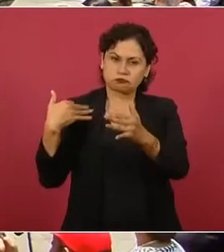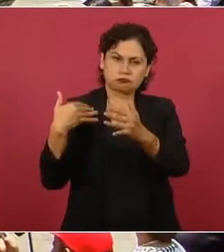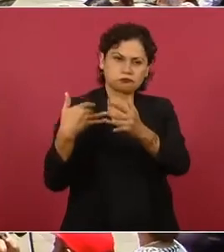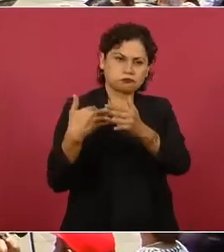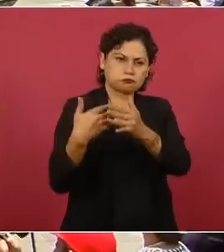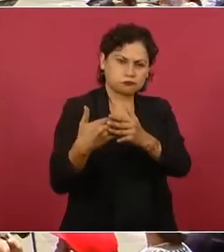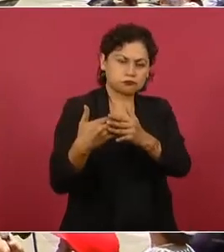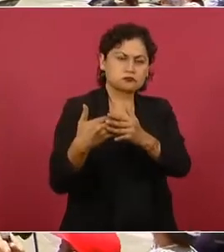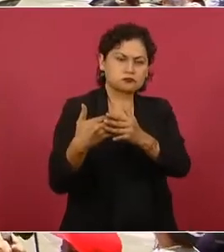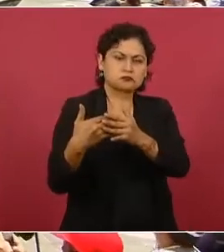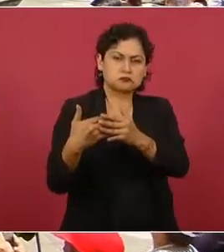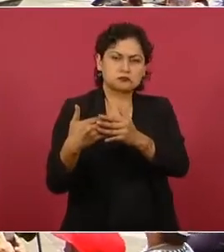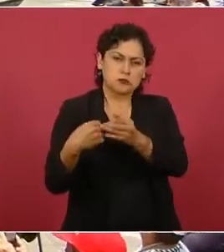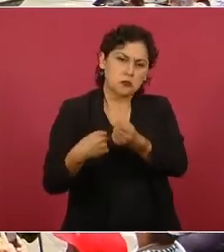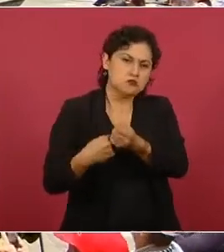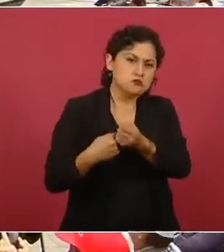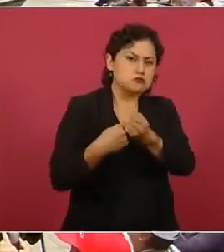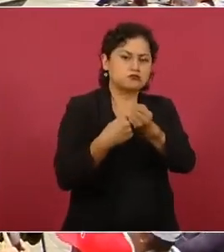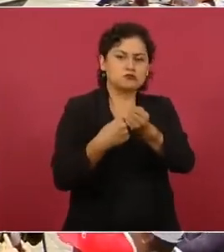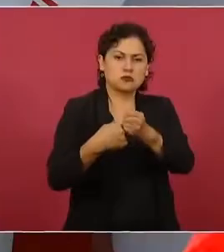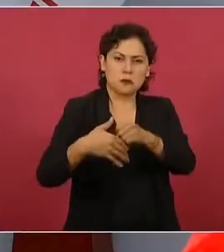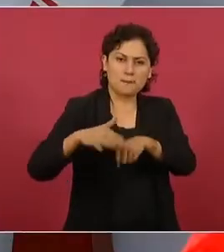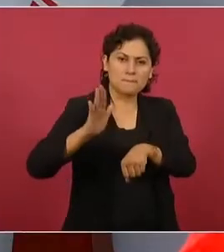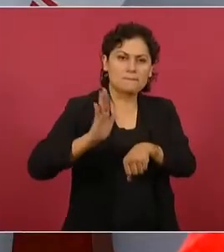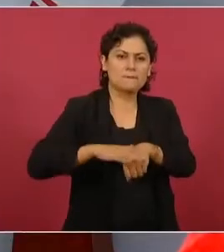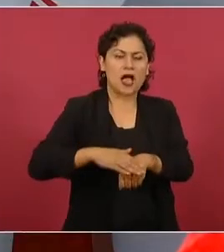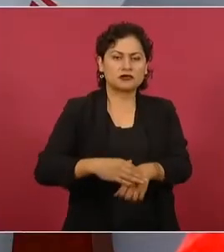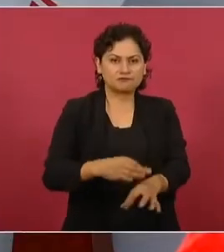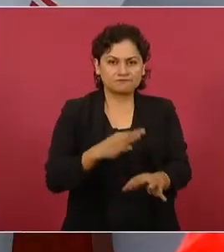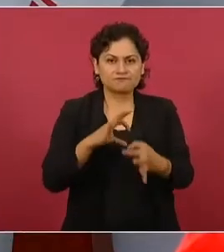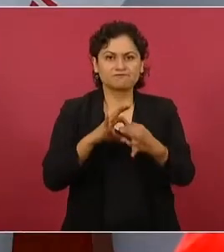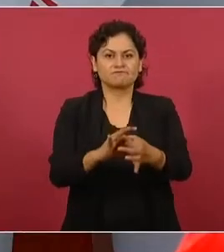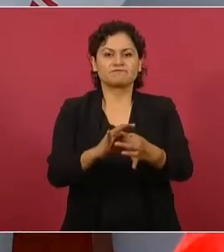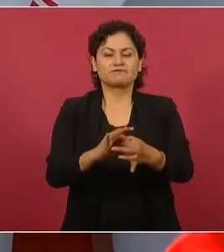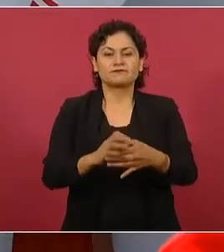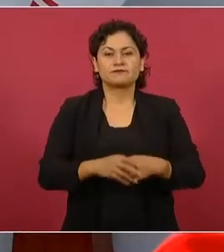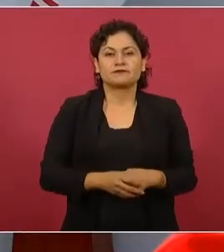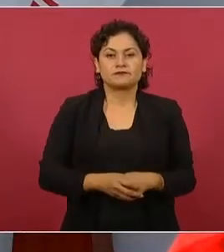más y que es un ejemplo